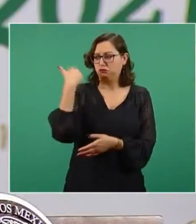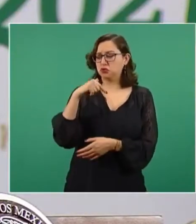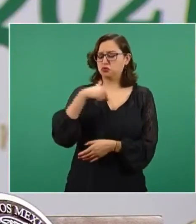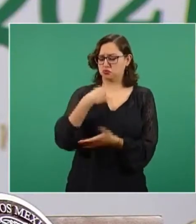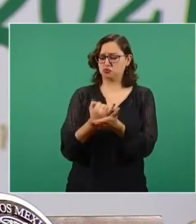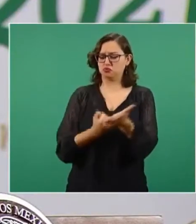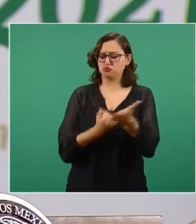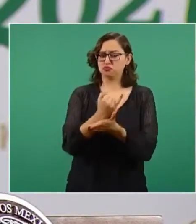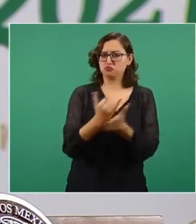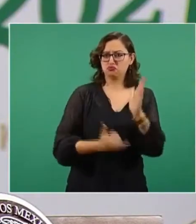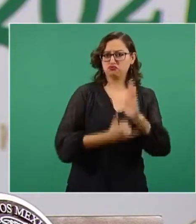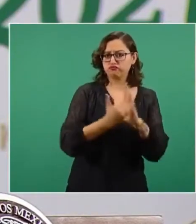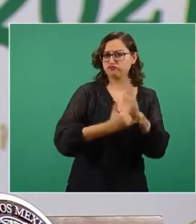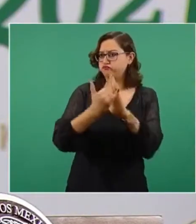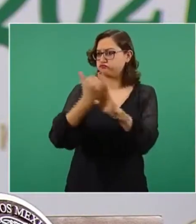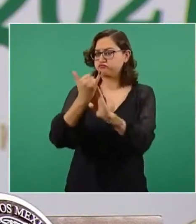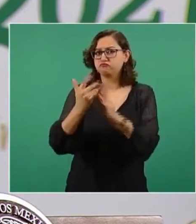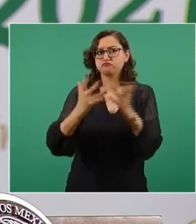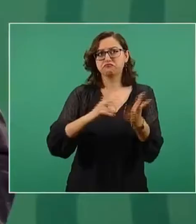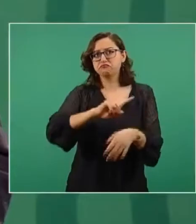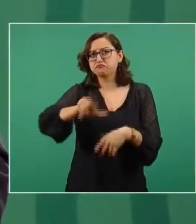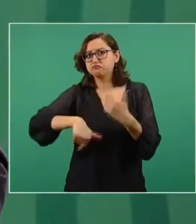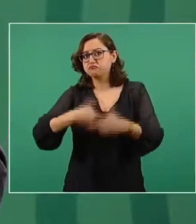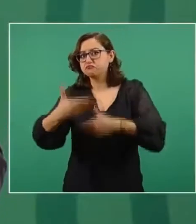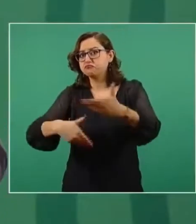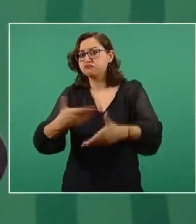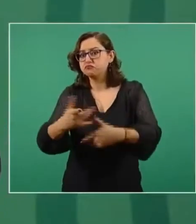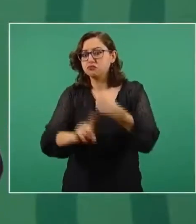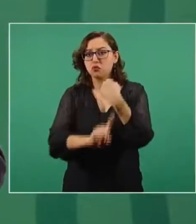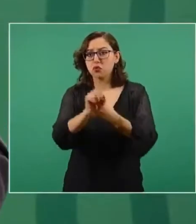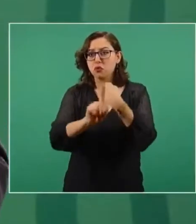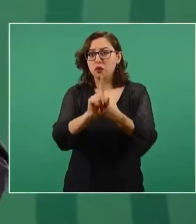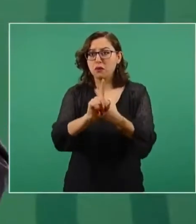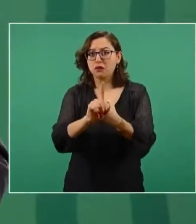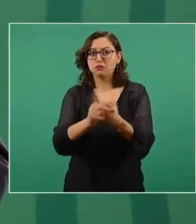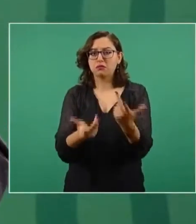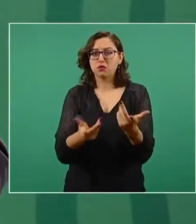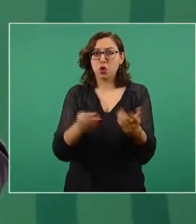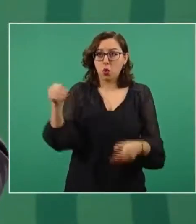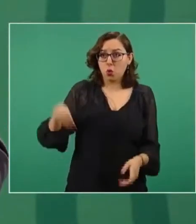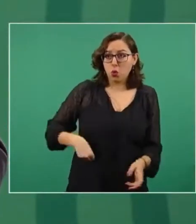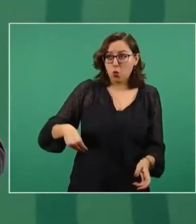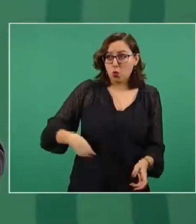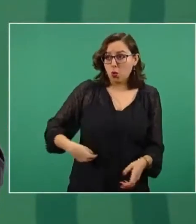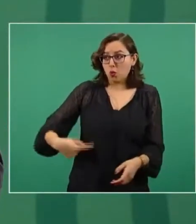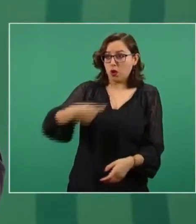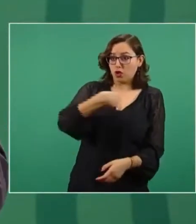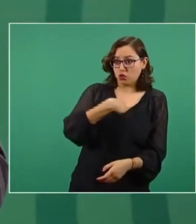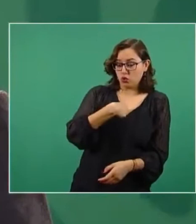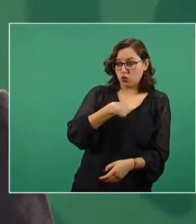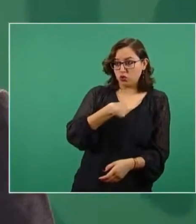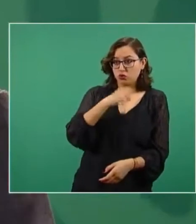hasta donde lleguen. ¿Quién lo va a determinar? No tu servidor. la autoridad que va a hacer el